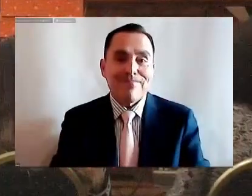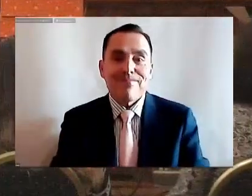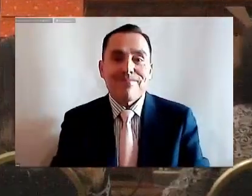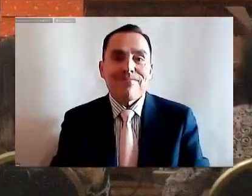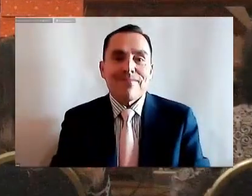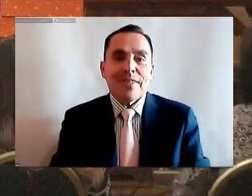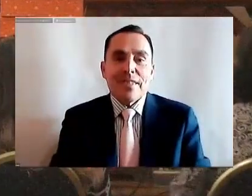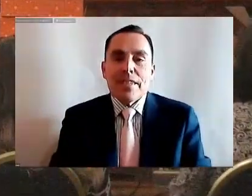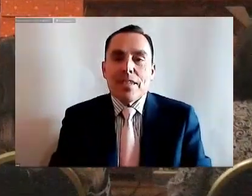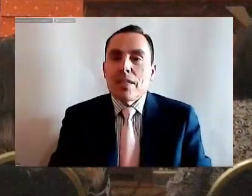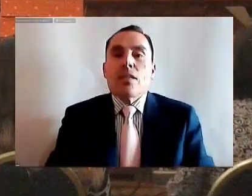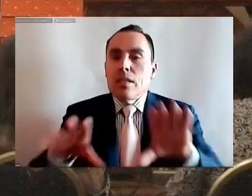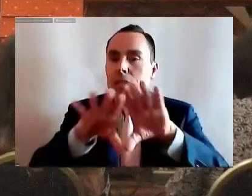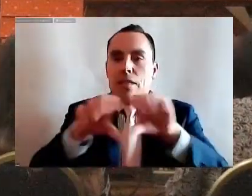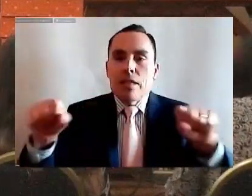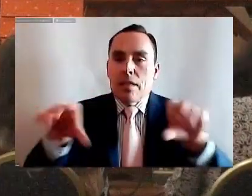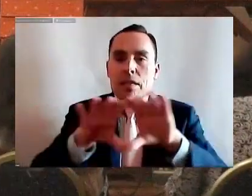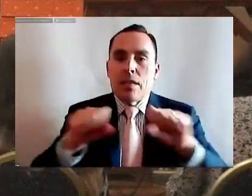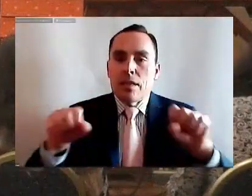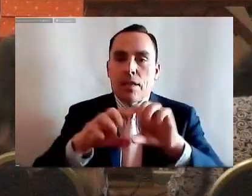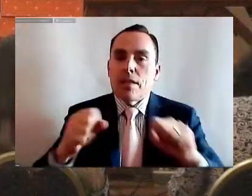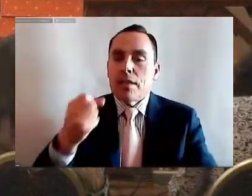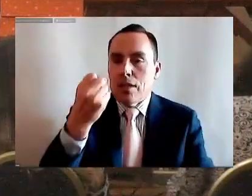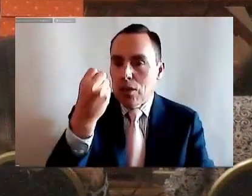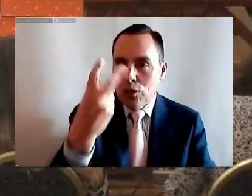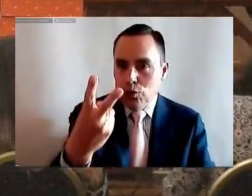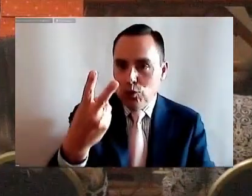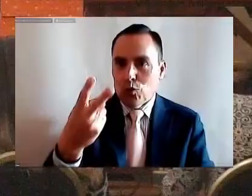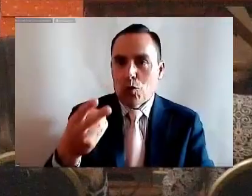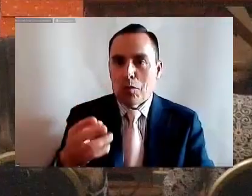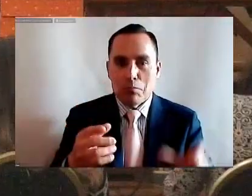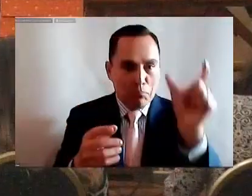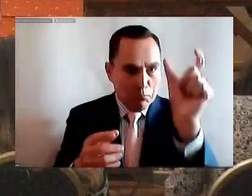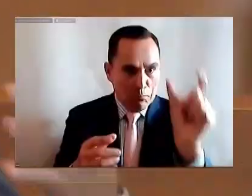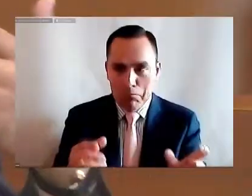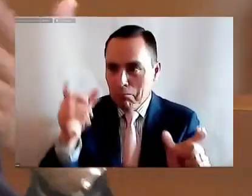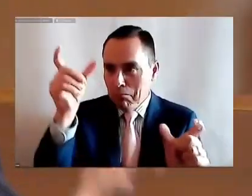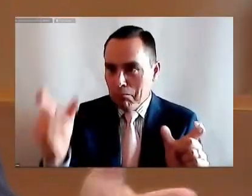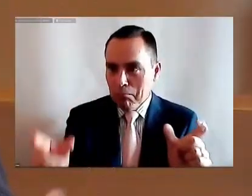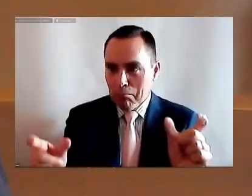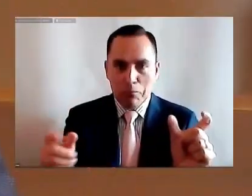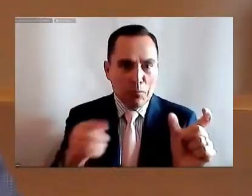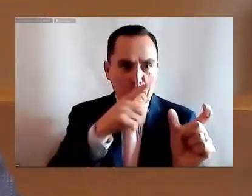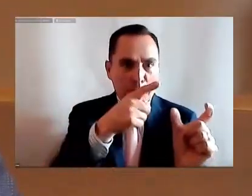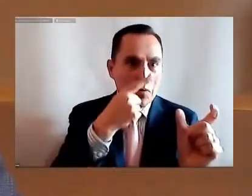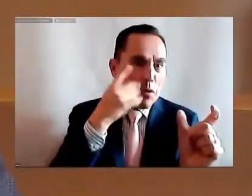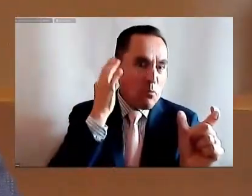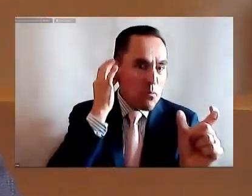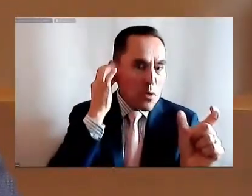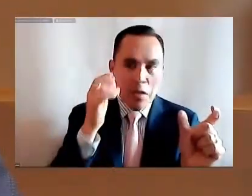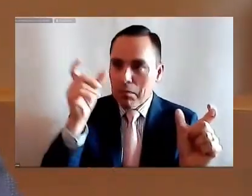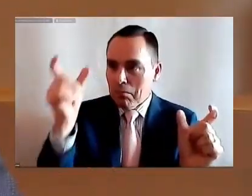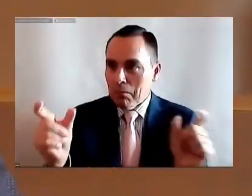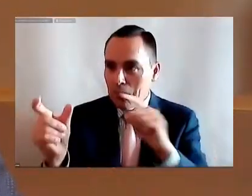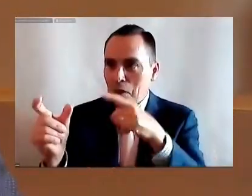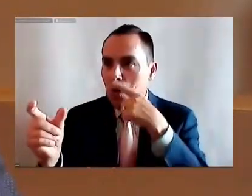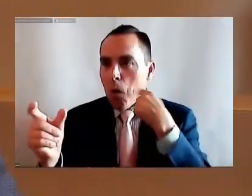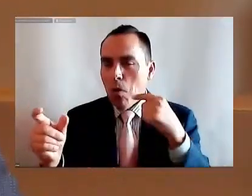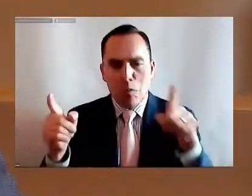Plenamente de acuerdo que haya dos listas, me parece muy sensato y sería, desde la perspectiva simbólica, muy, muy importante,